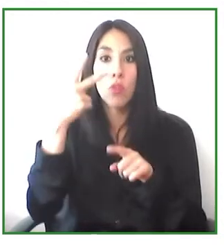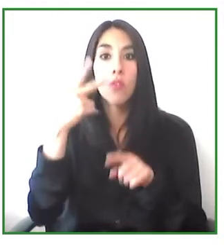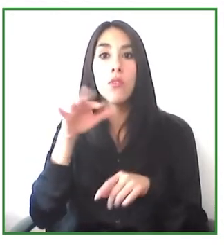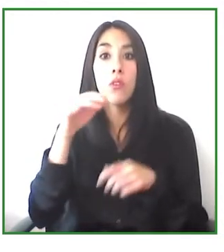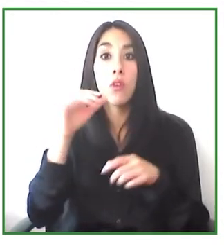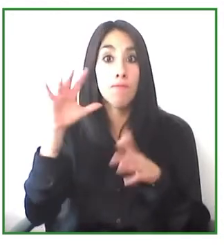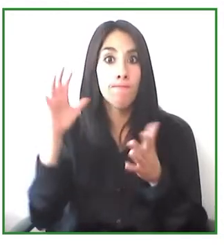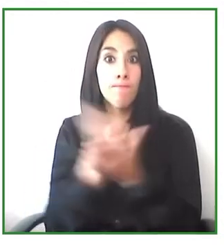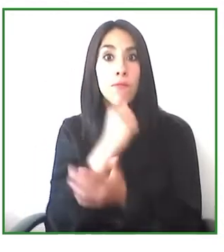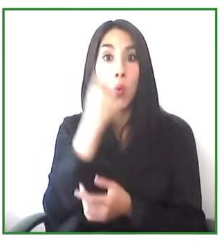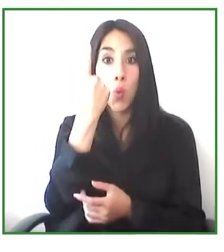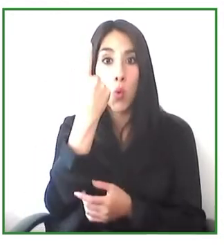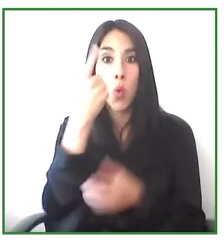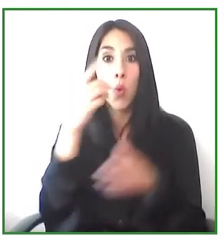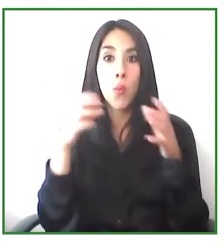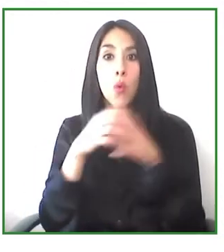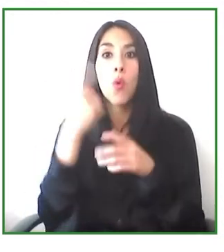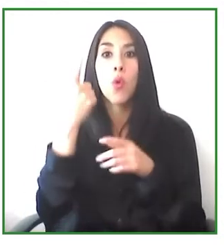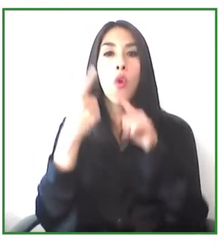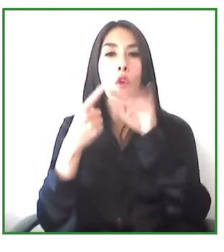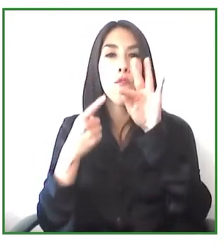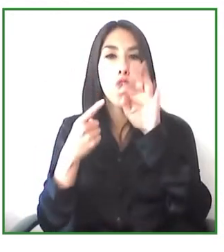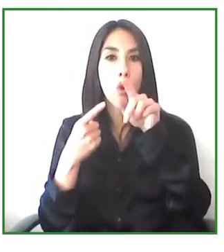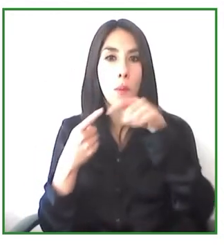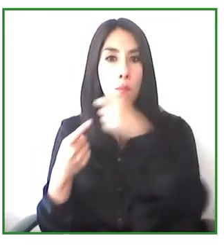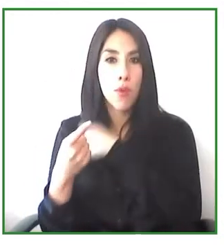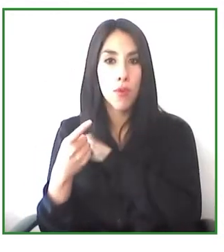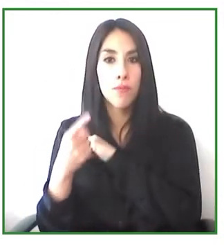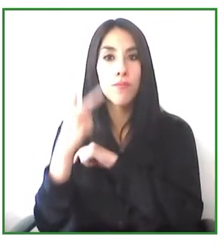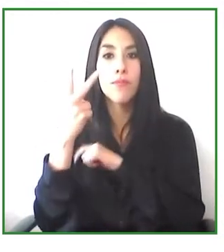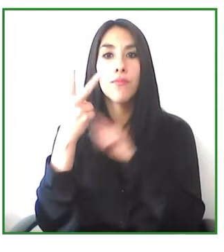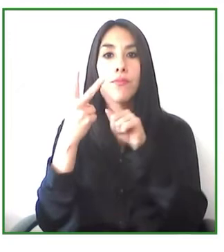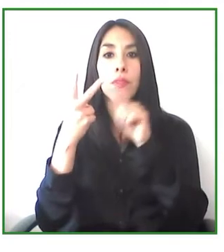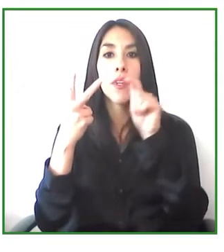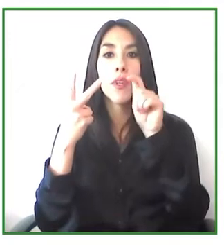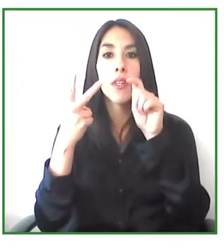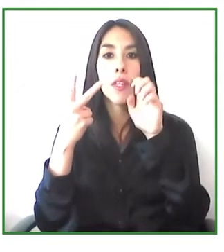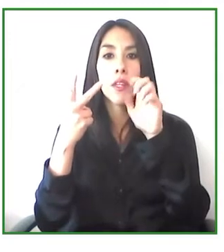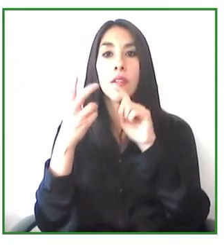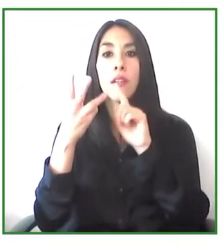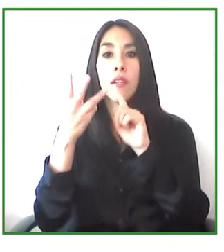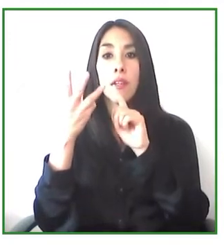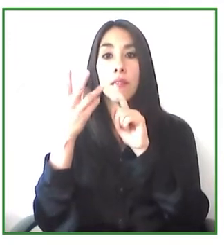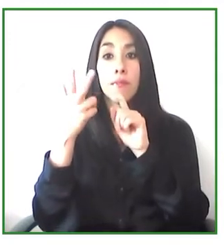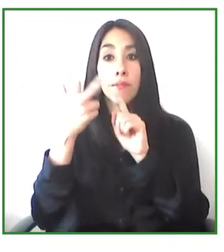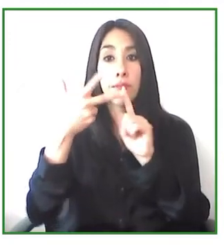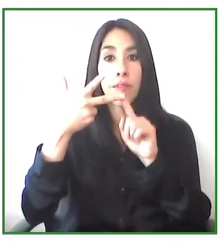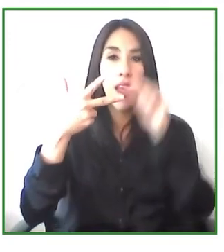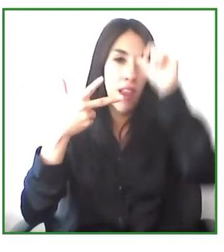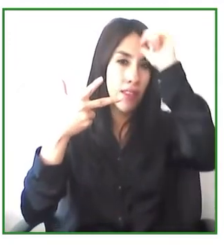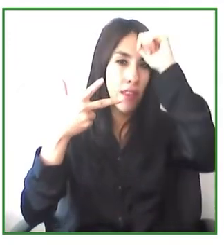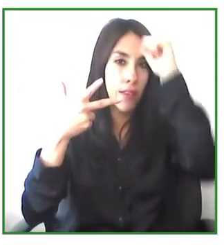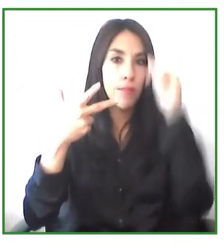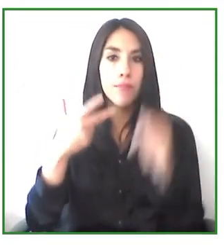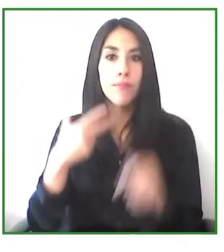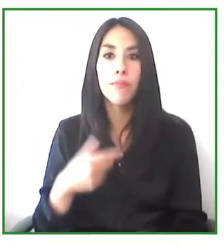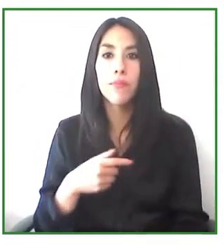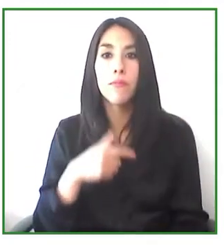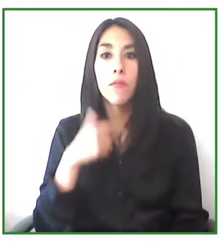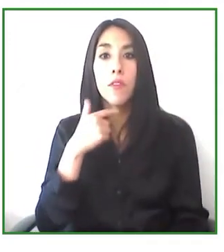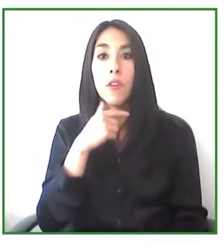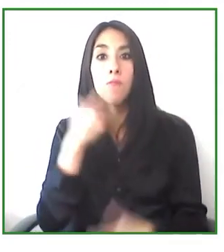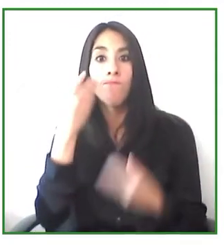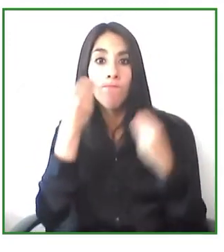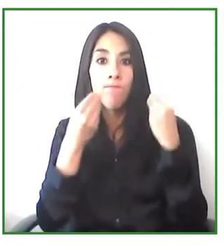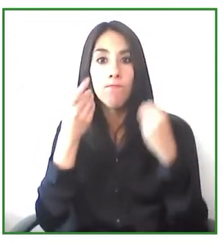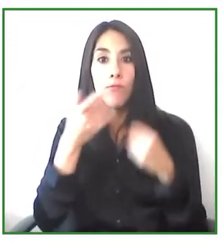India, se encuentran en la etapa final de la implementación de los pilotos con sus socios en Chile, el Instituto Nacional de Rehabilitación